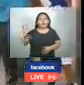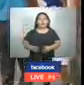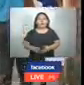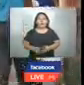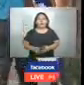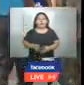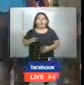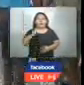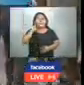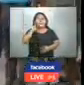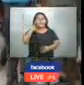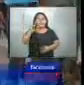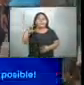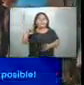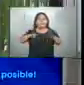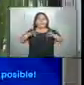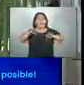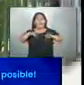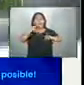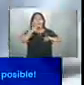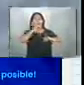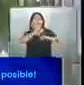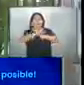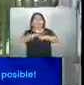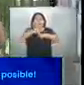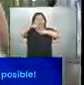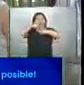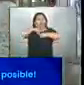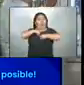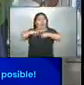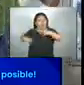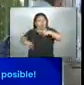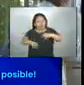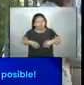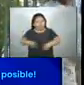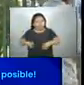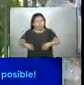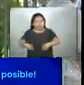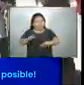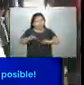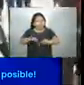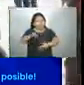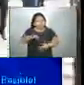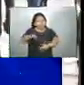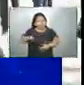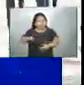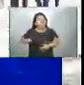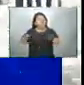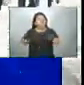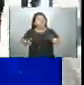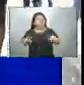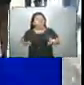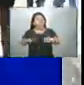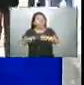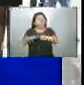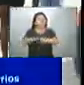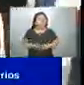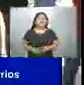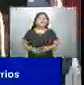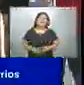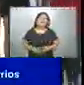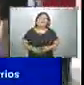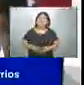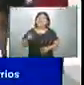El riesgo de muerte y afectaciones en el sistema de órganos aumenta con cada reinfección de COVID-19. Pues hay